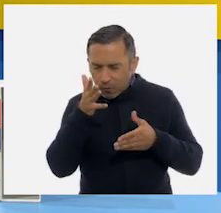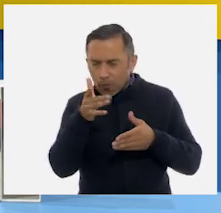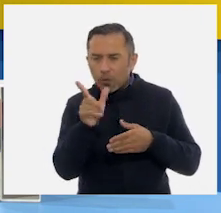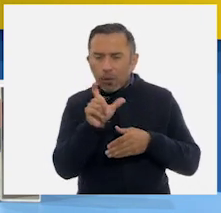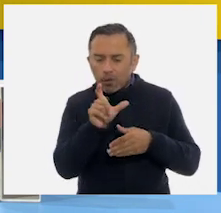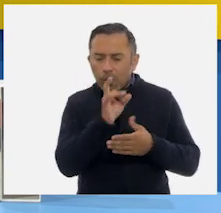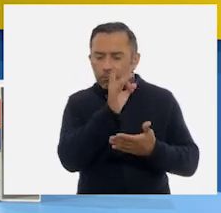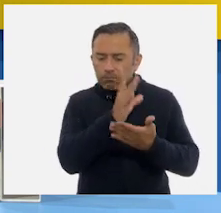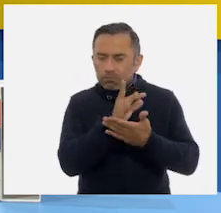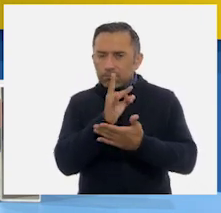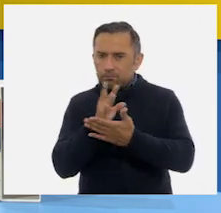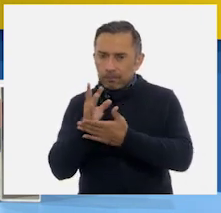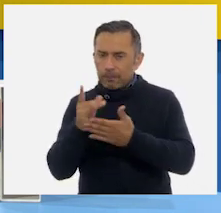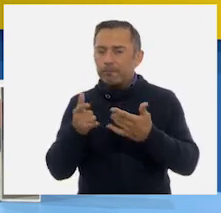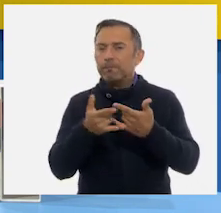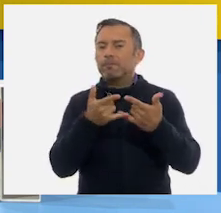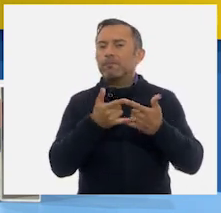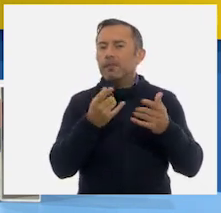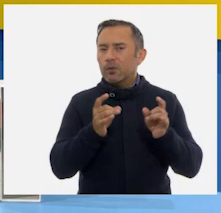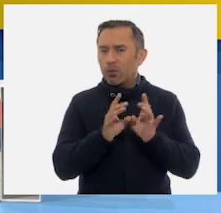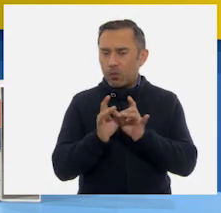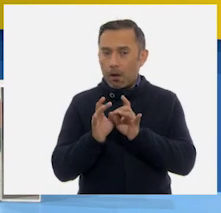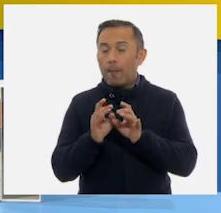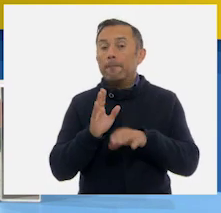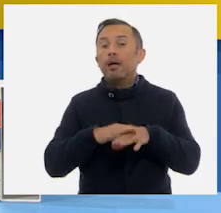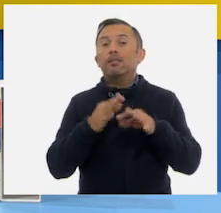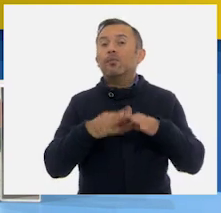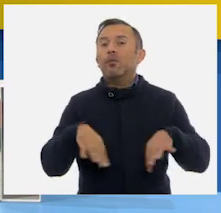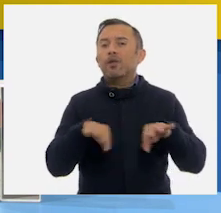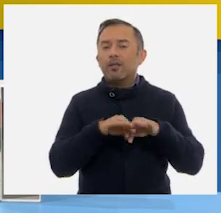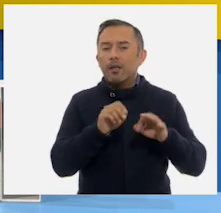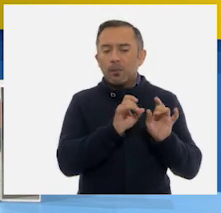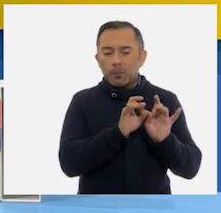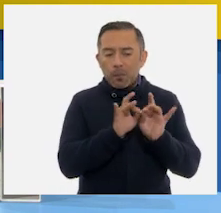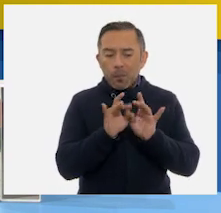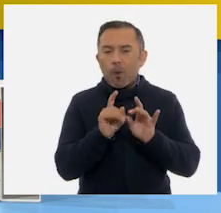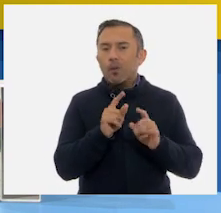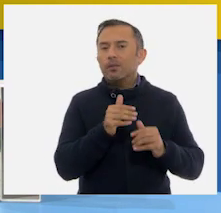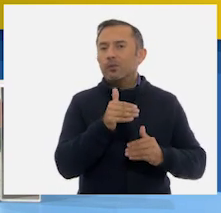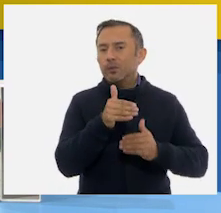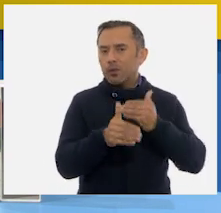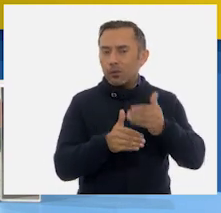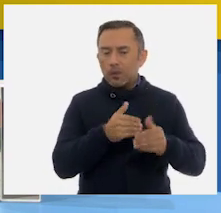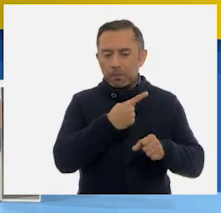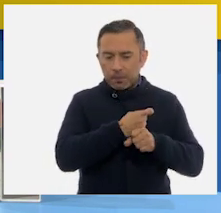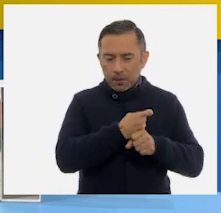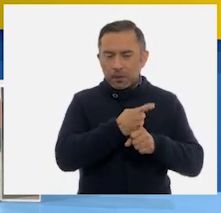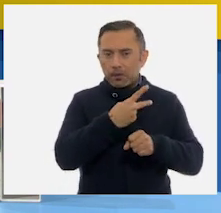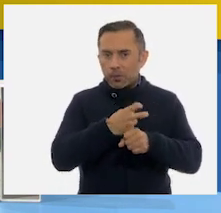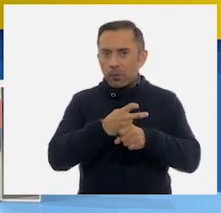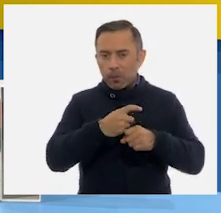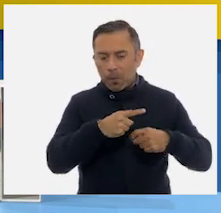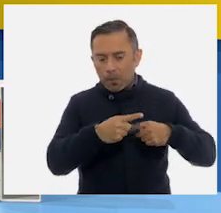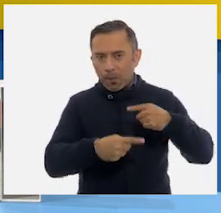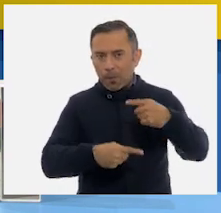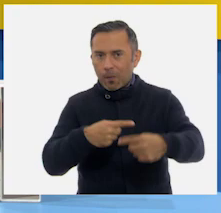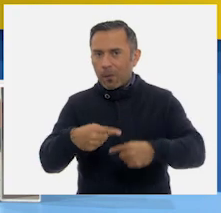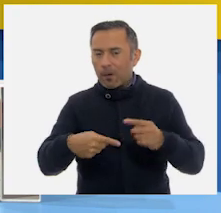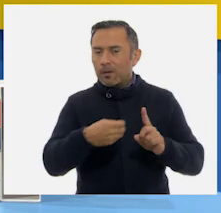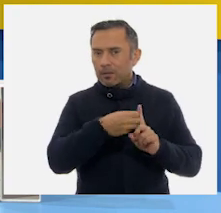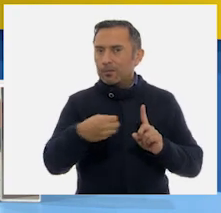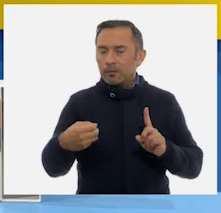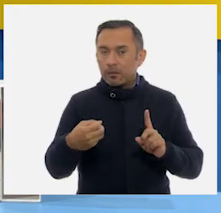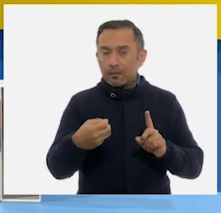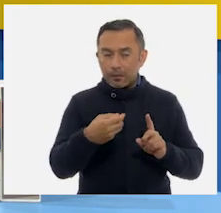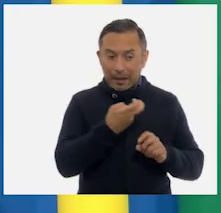en particular a la sucesión y simultaneidad, y a las relaciones causa y consecuencia en los